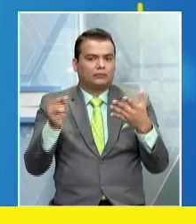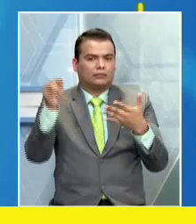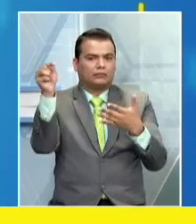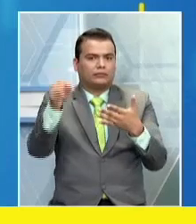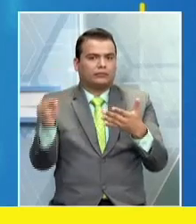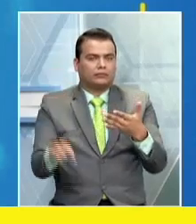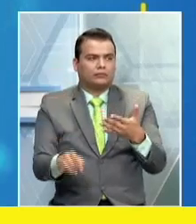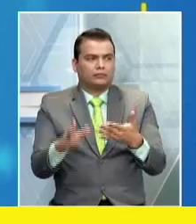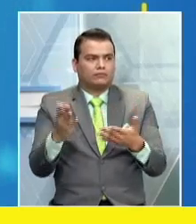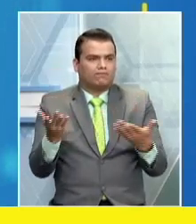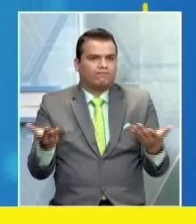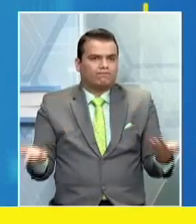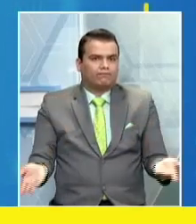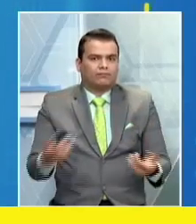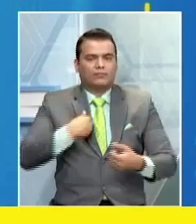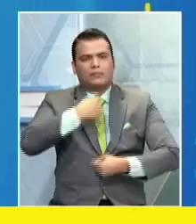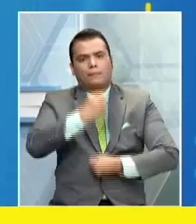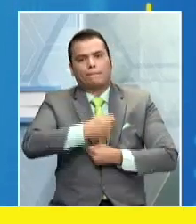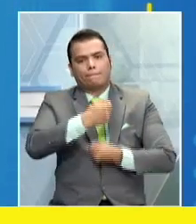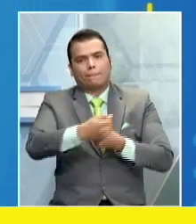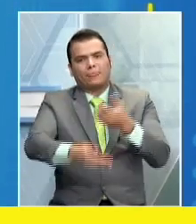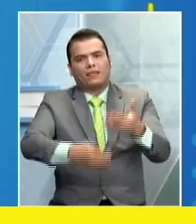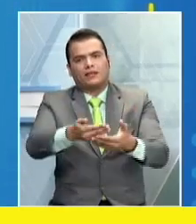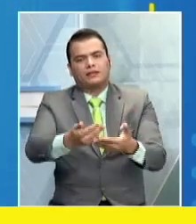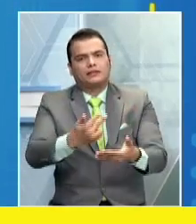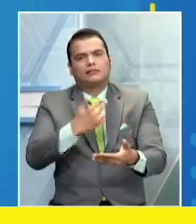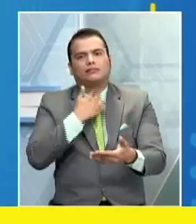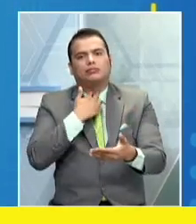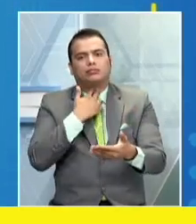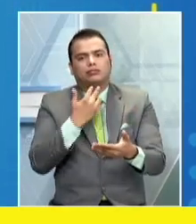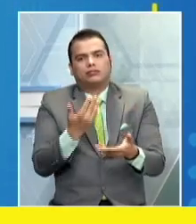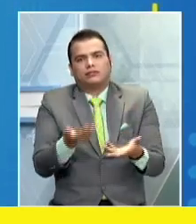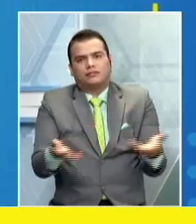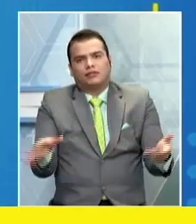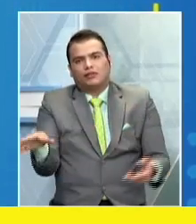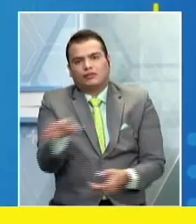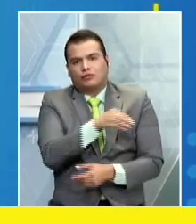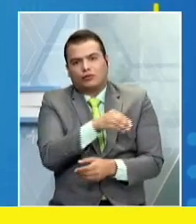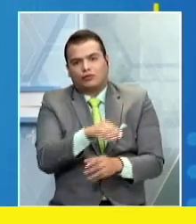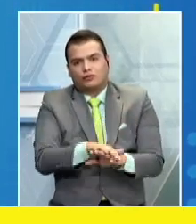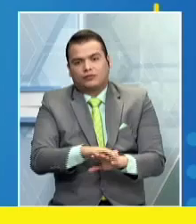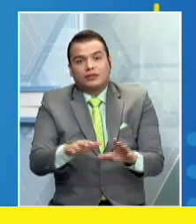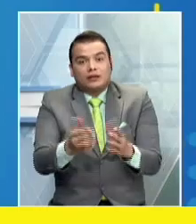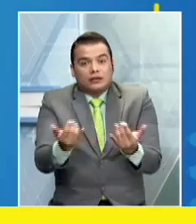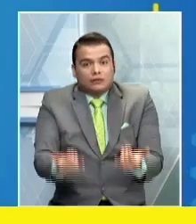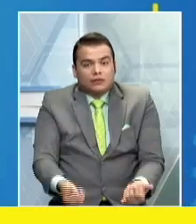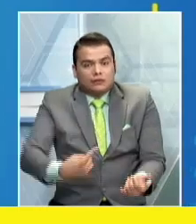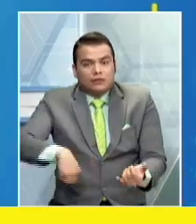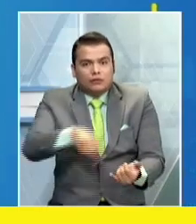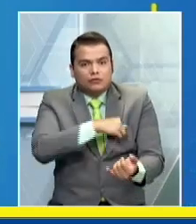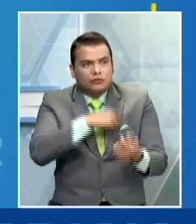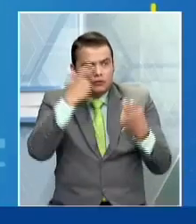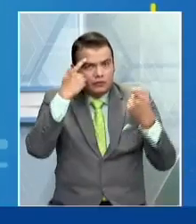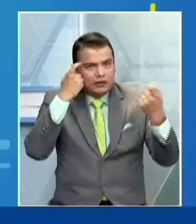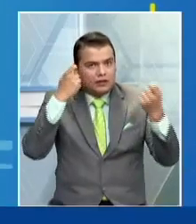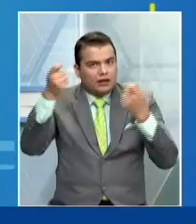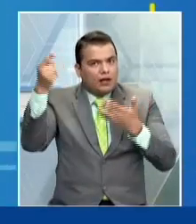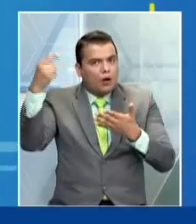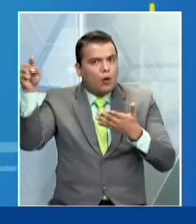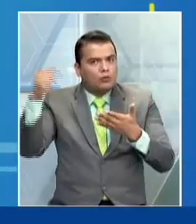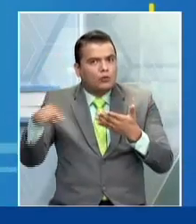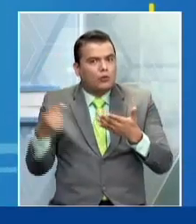esta parte afecta pues la producción de la ropa para nosotros. Lo que estamos haciendo nosotros es buscando otras